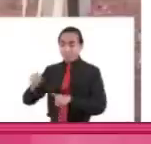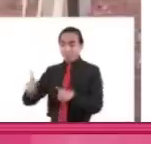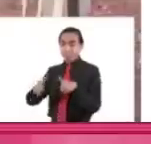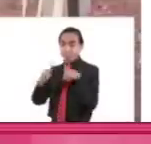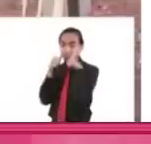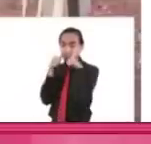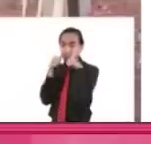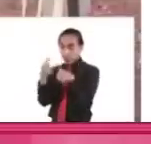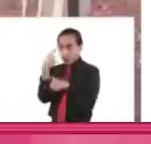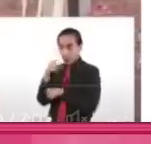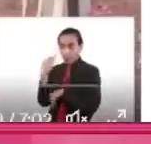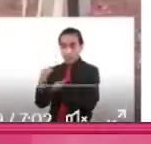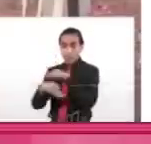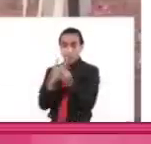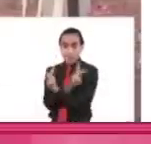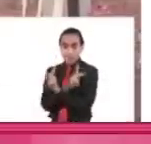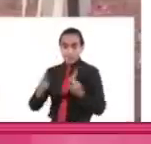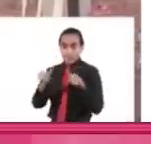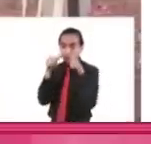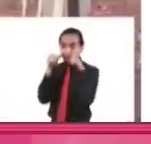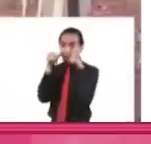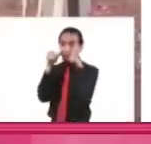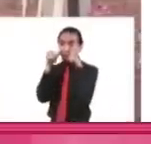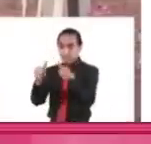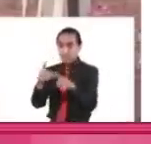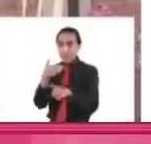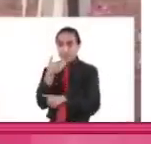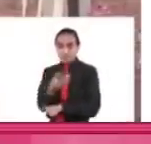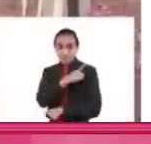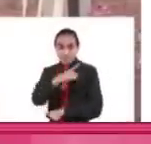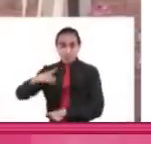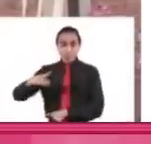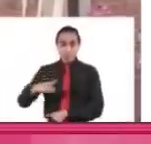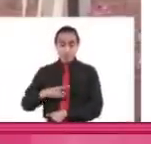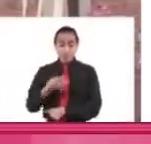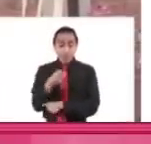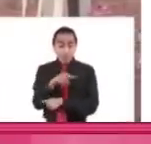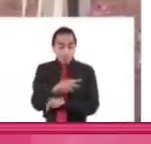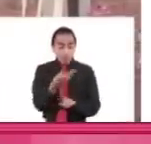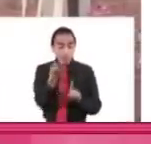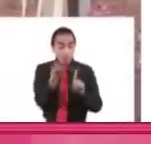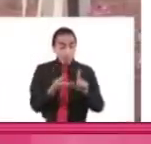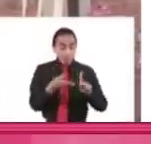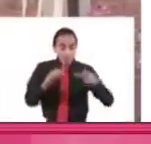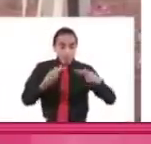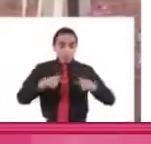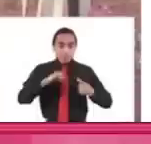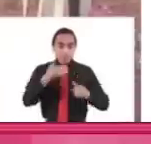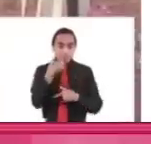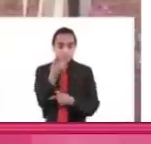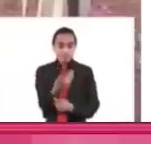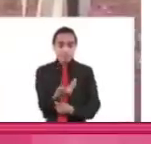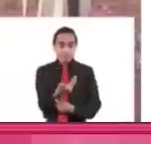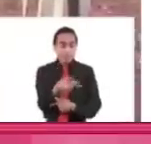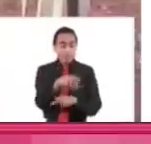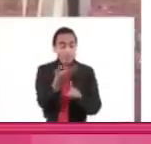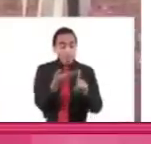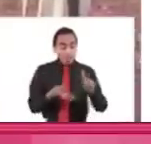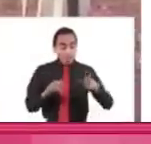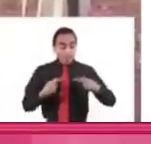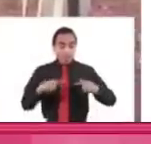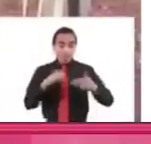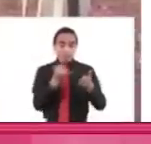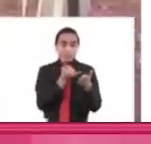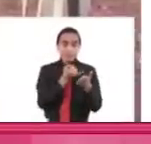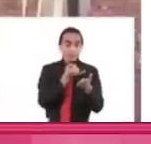Dice por acá, cuando hay honestidad hay resultados, y esa es la gran diferencia entre lo que había antes y lo que hay ahora. Por eso siempre